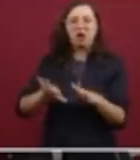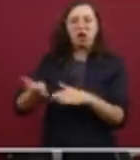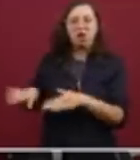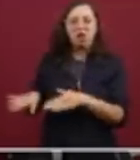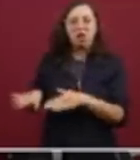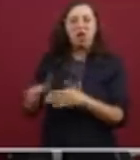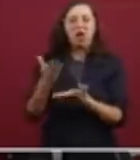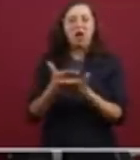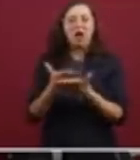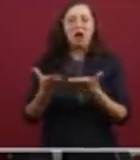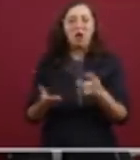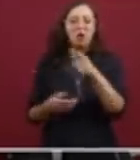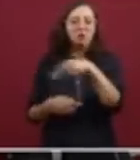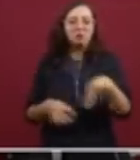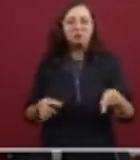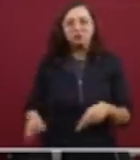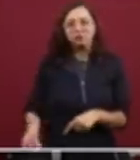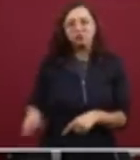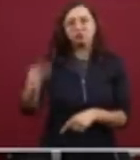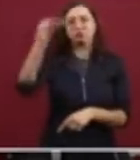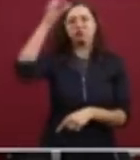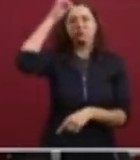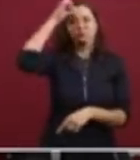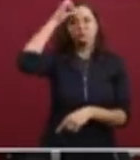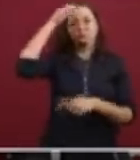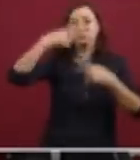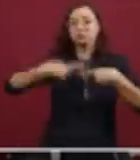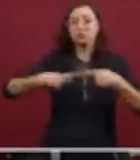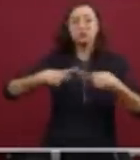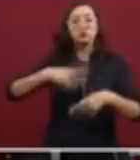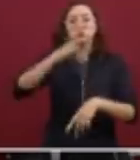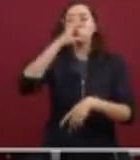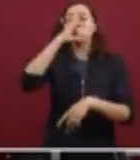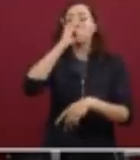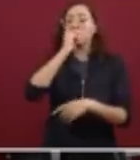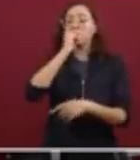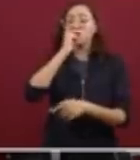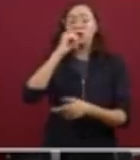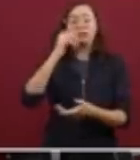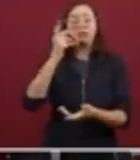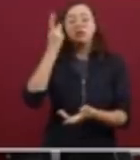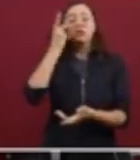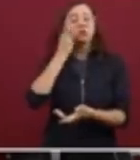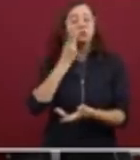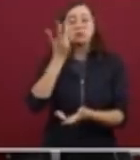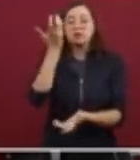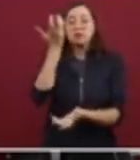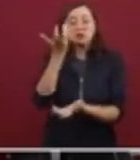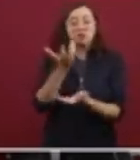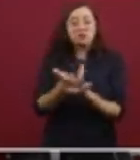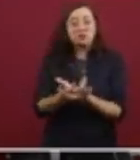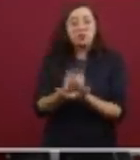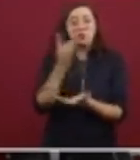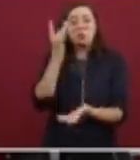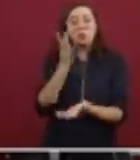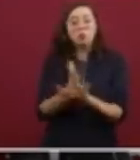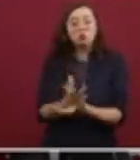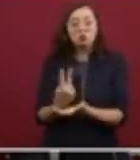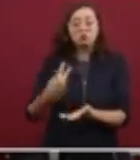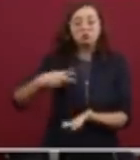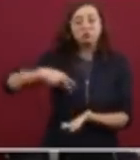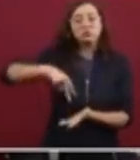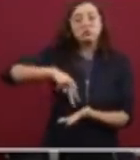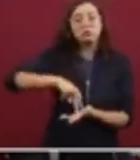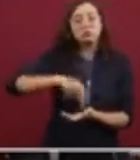no pueden acostarse y solamente pueden vivir de pie o inclinados.